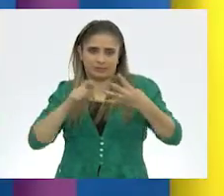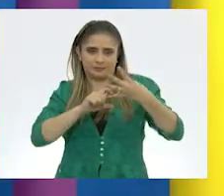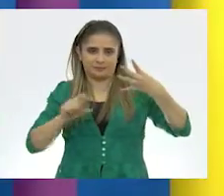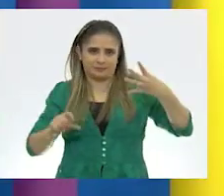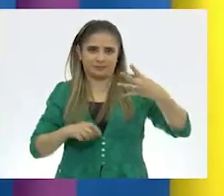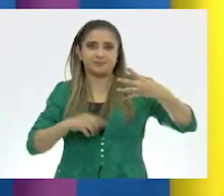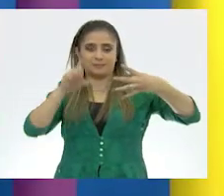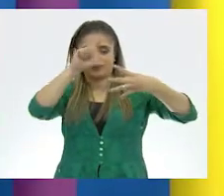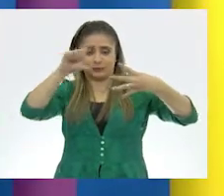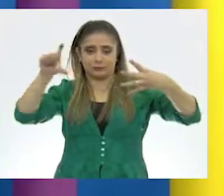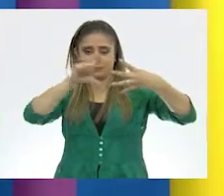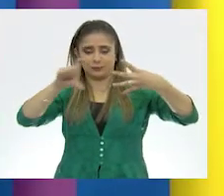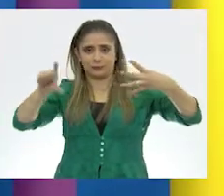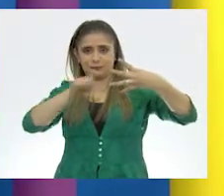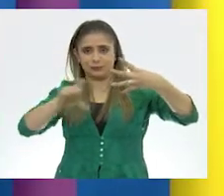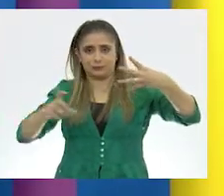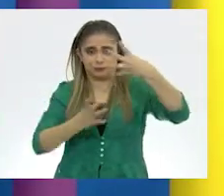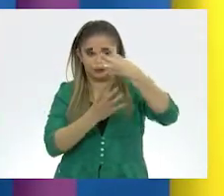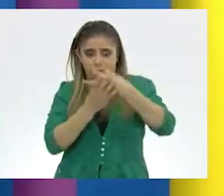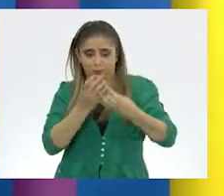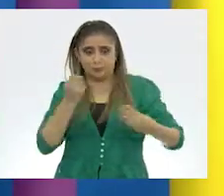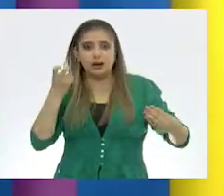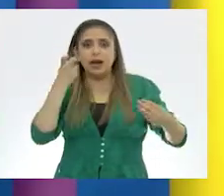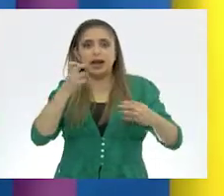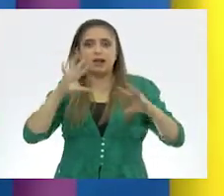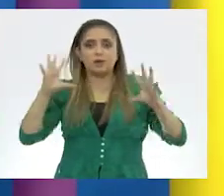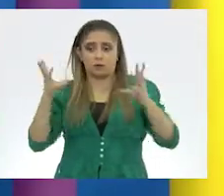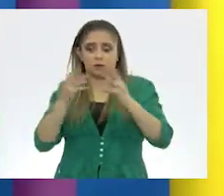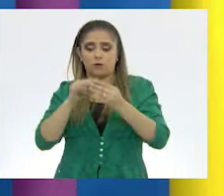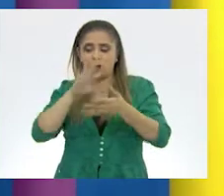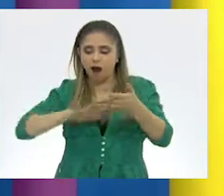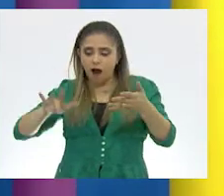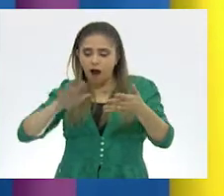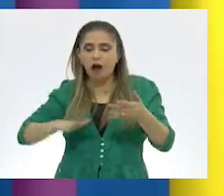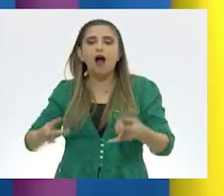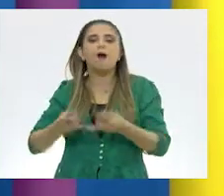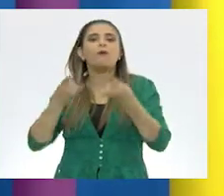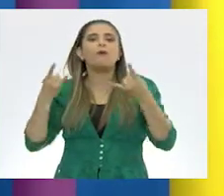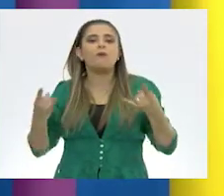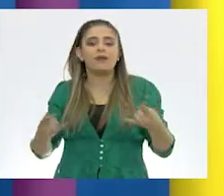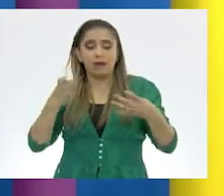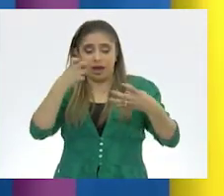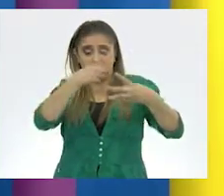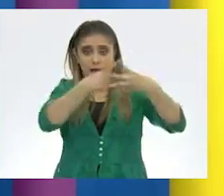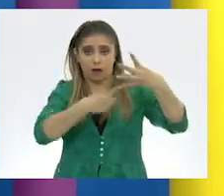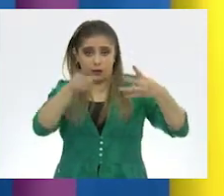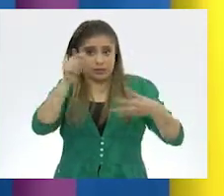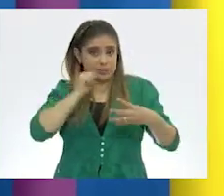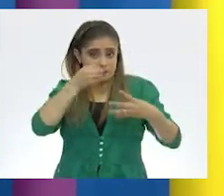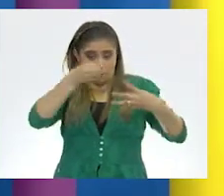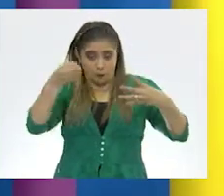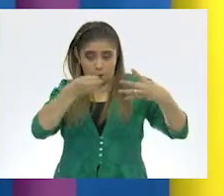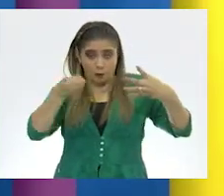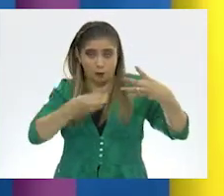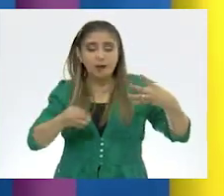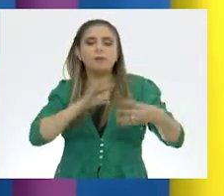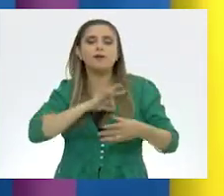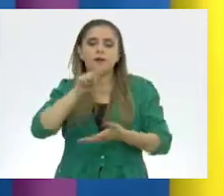Conocer la estructura tradicional del cuento y sus características nos permitirá redactar de forma más sencilla nuestro